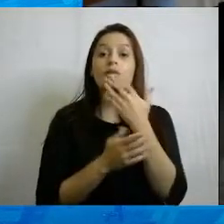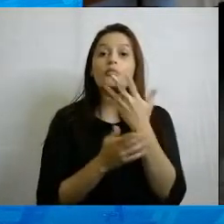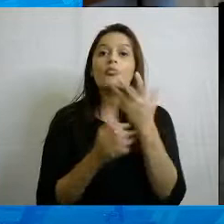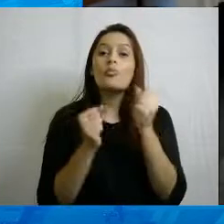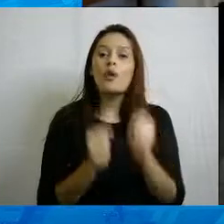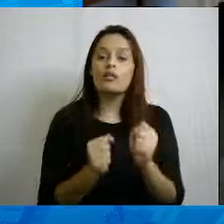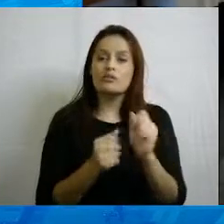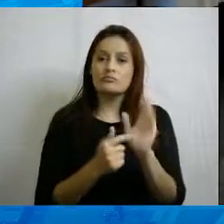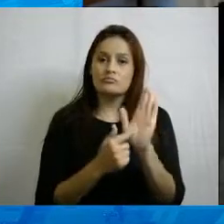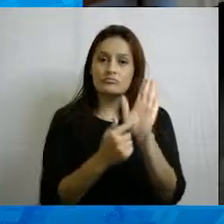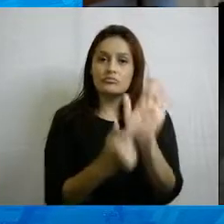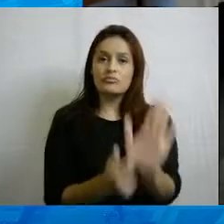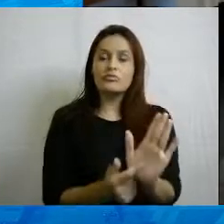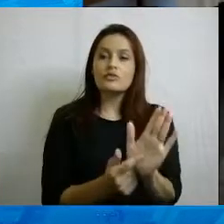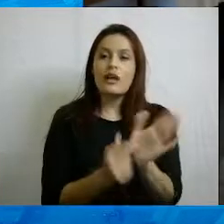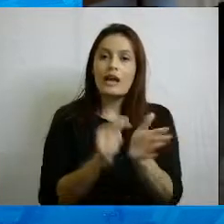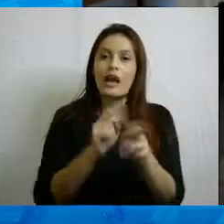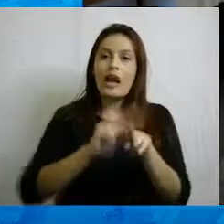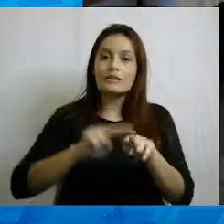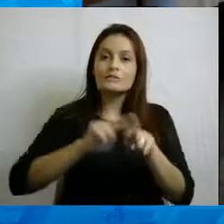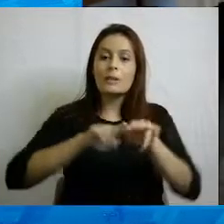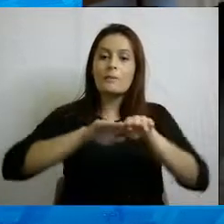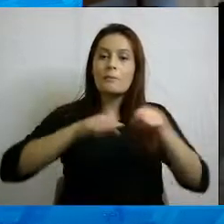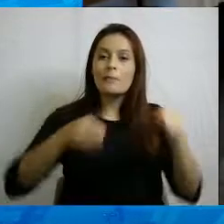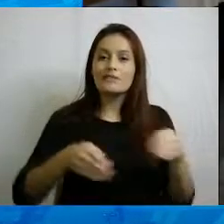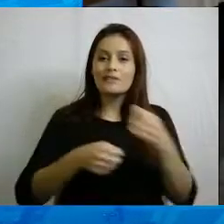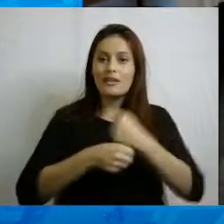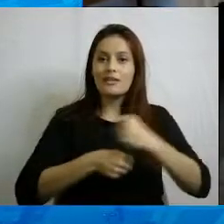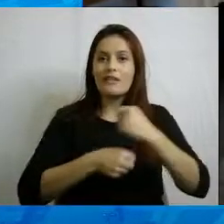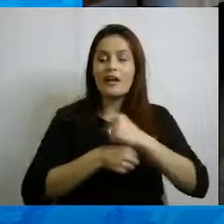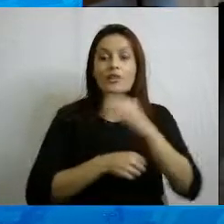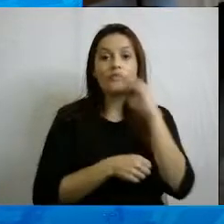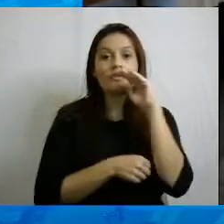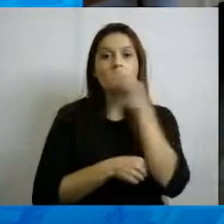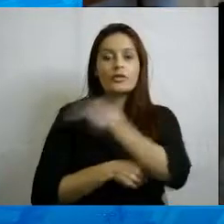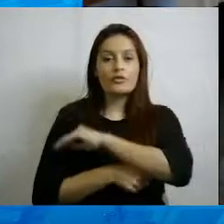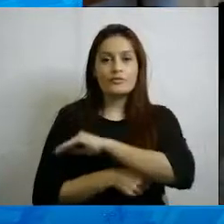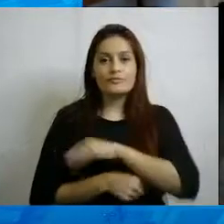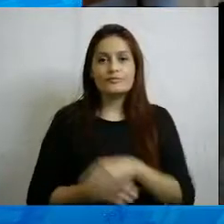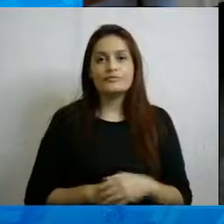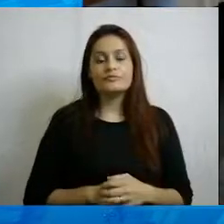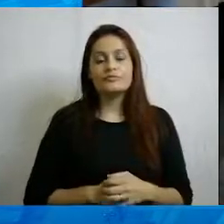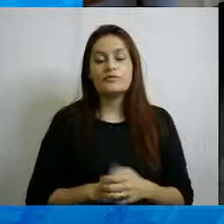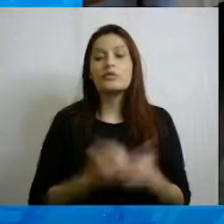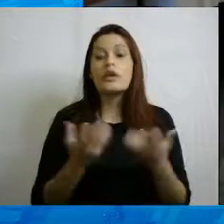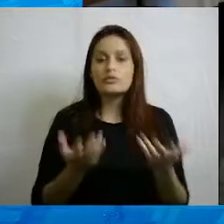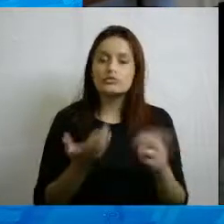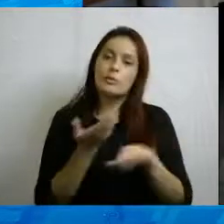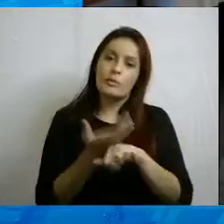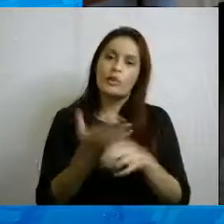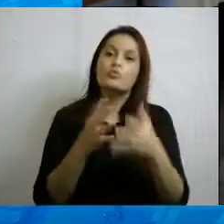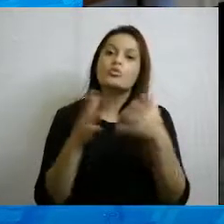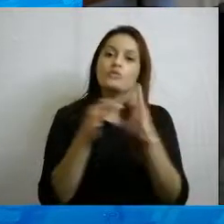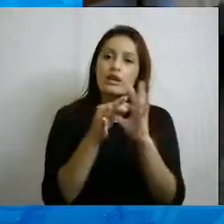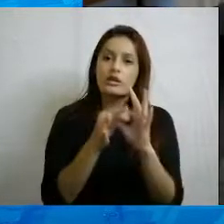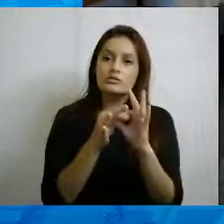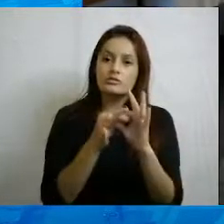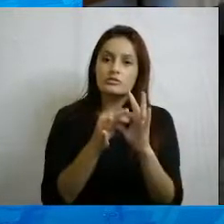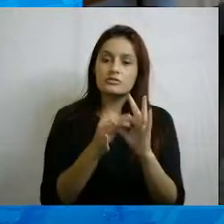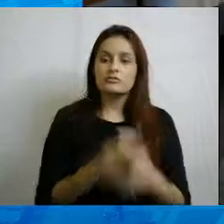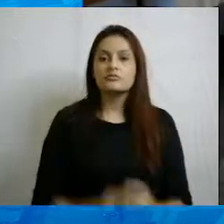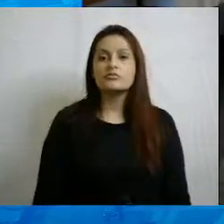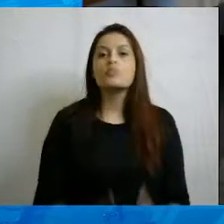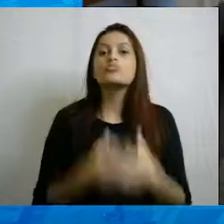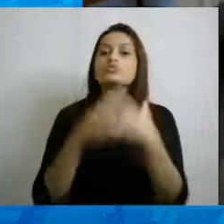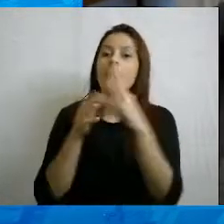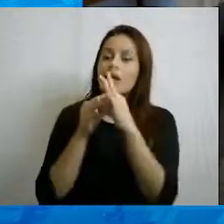a disposición para empezar esta mesa de trabajo lo antes posible. Eso sería todo. Muchas gracias, señora